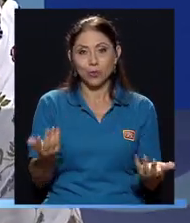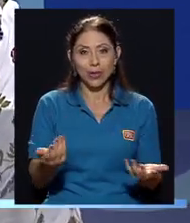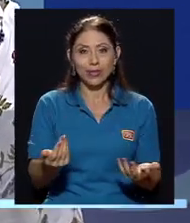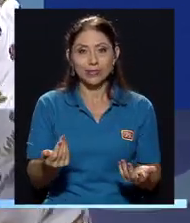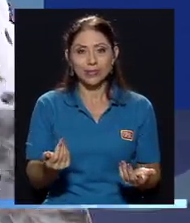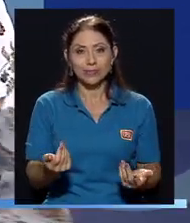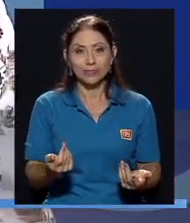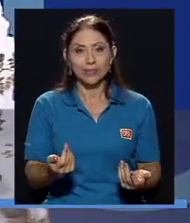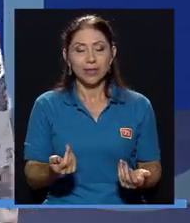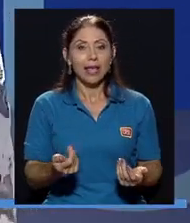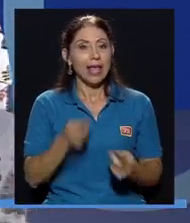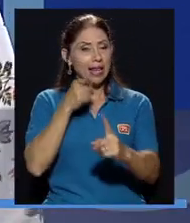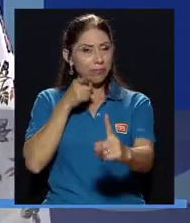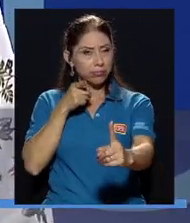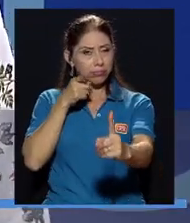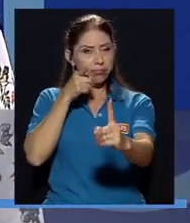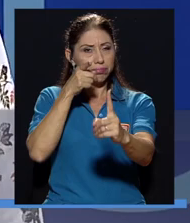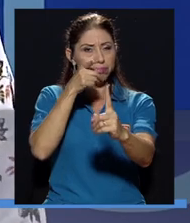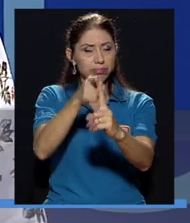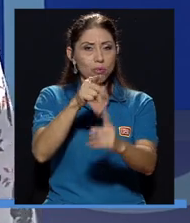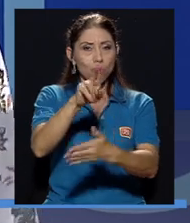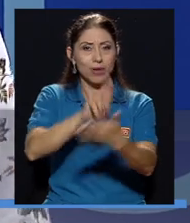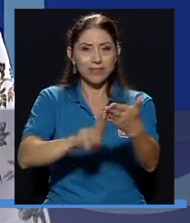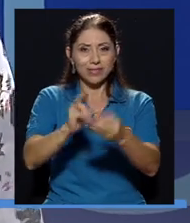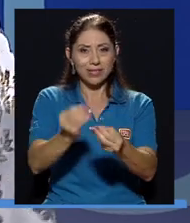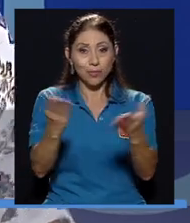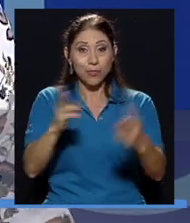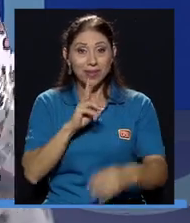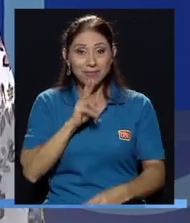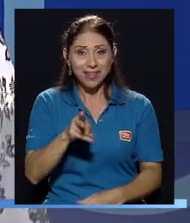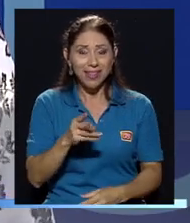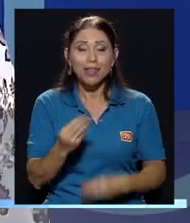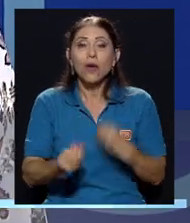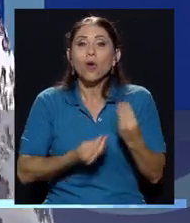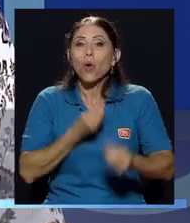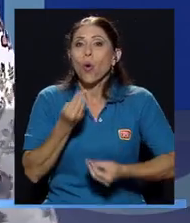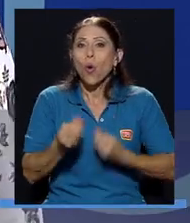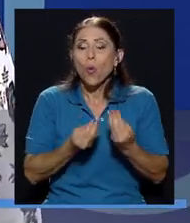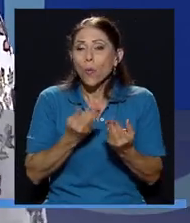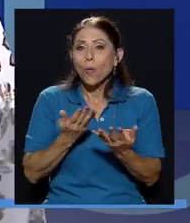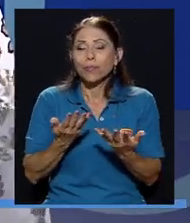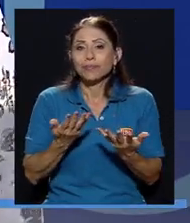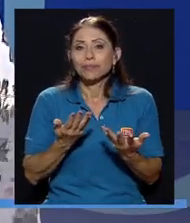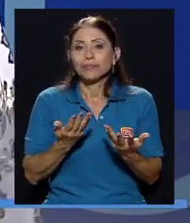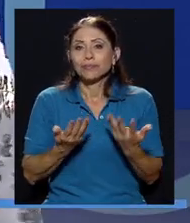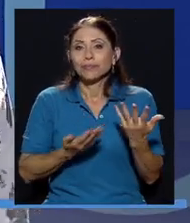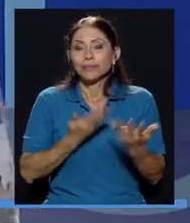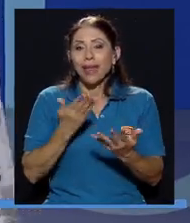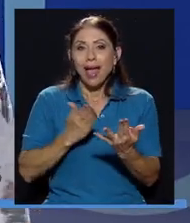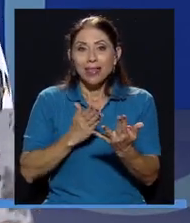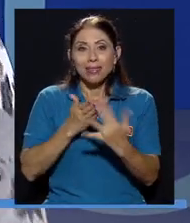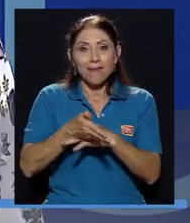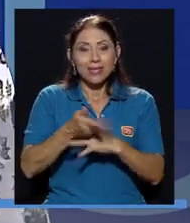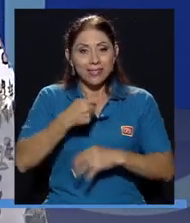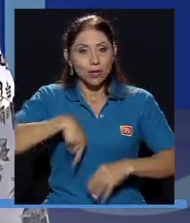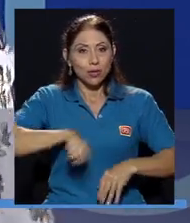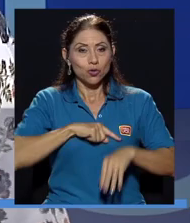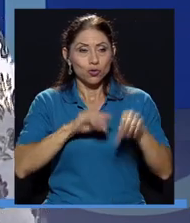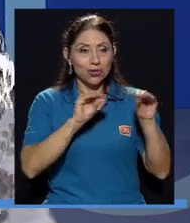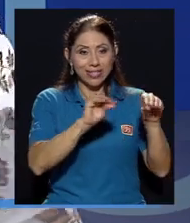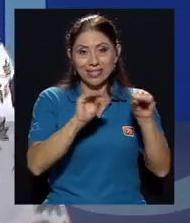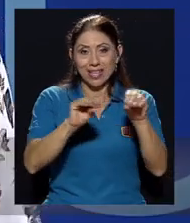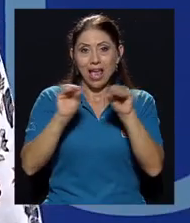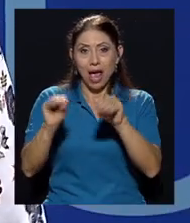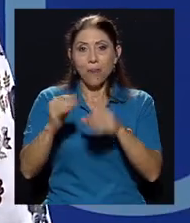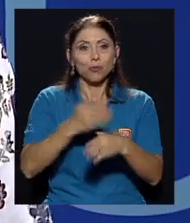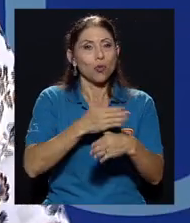el gran norte que tienen las universidades públicas de verdad es como a través de lo que le enseñamos o compartimos